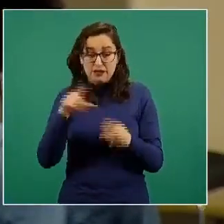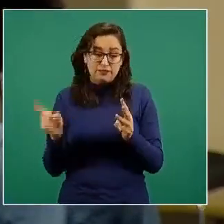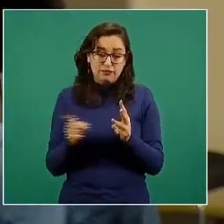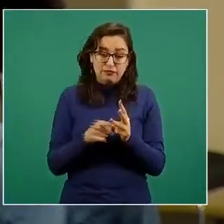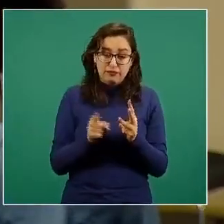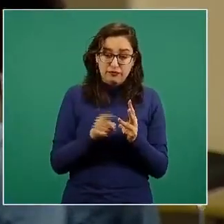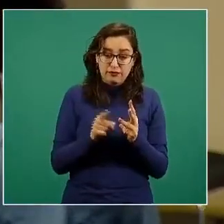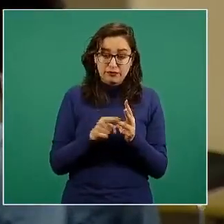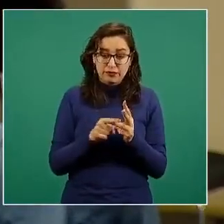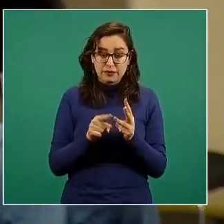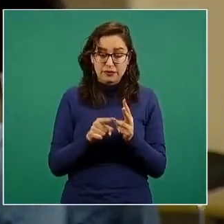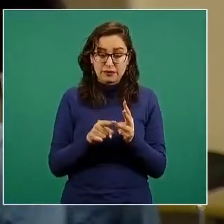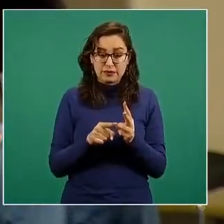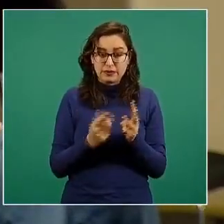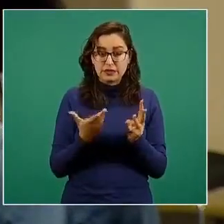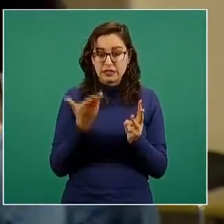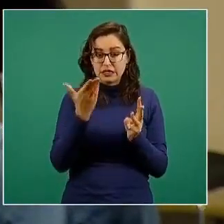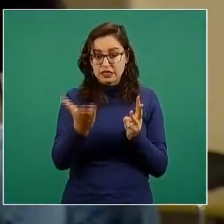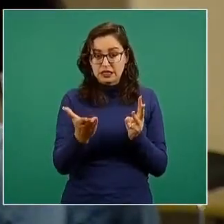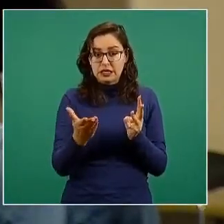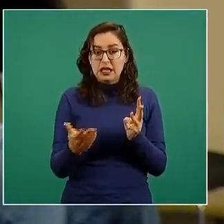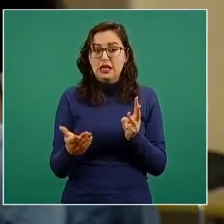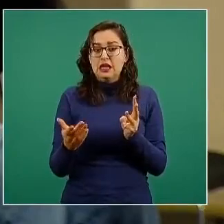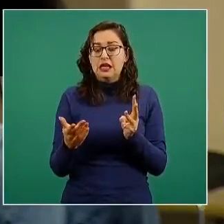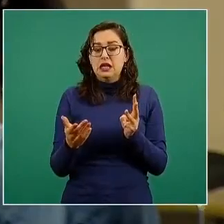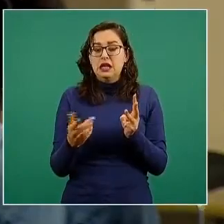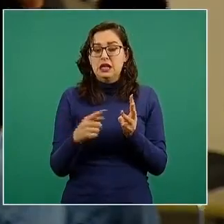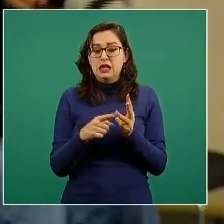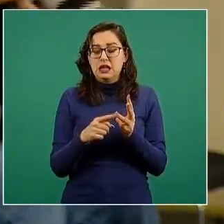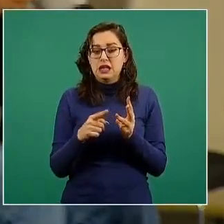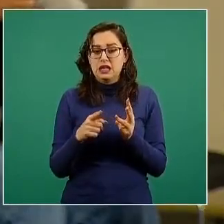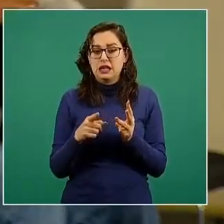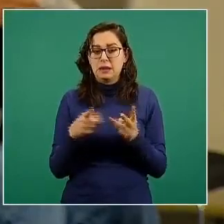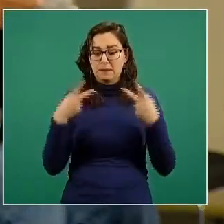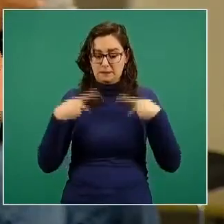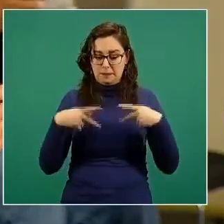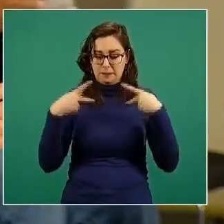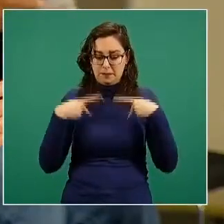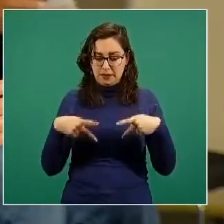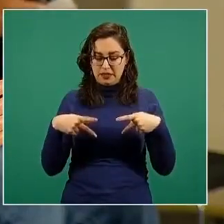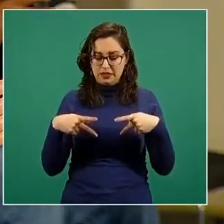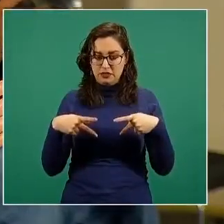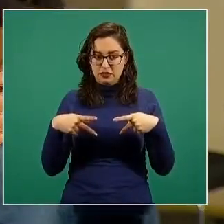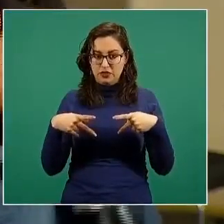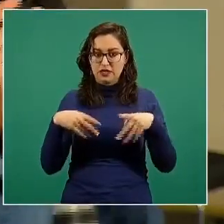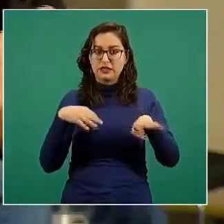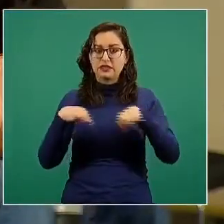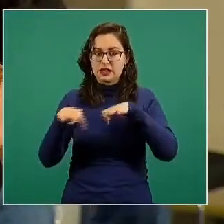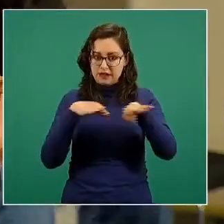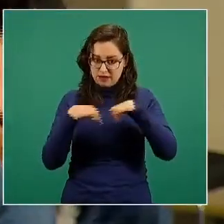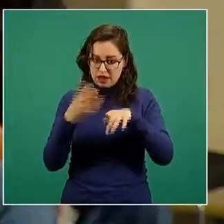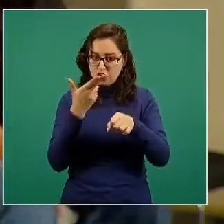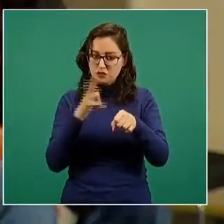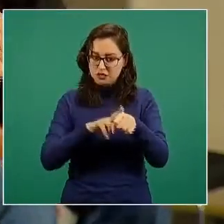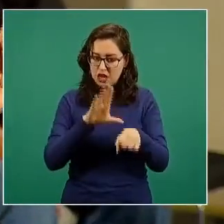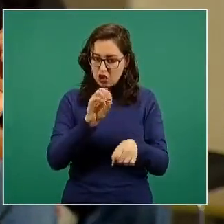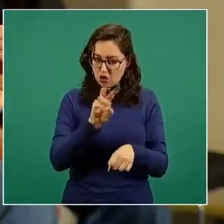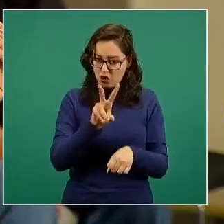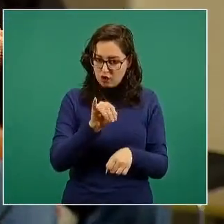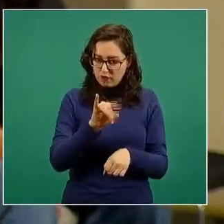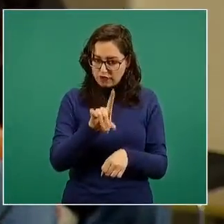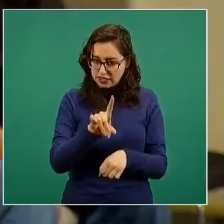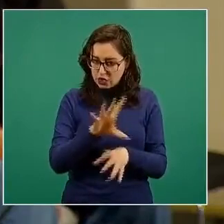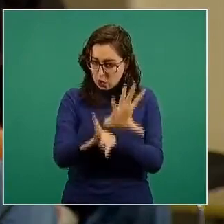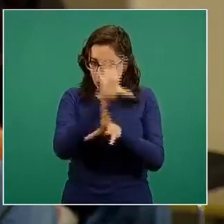había dicho que son 300,000 trabajadores del sector salud en área COVID. Tengo esa duda y quisiera